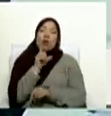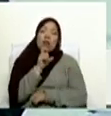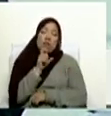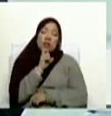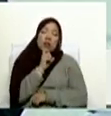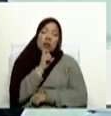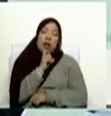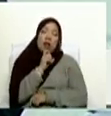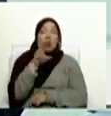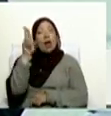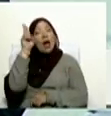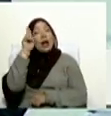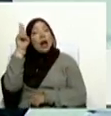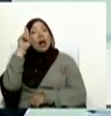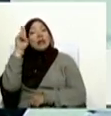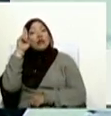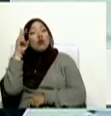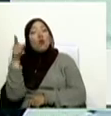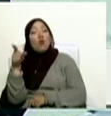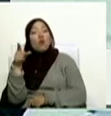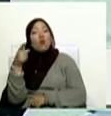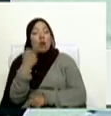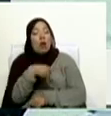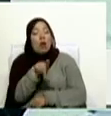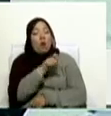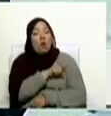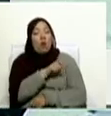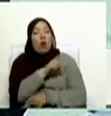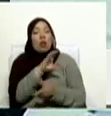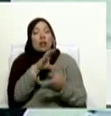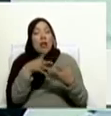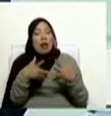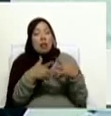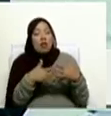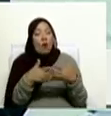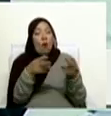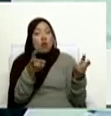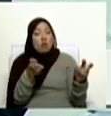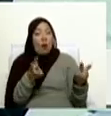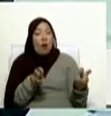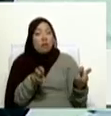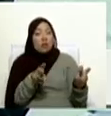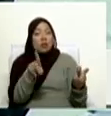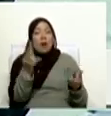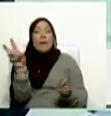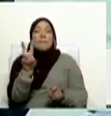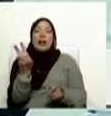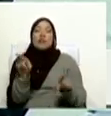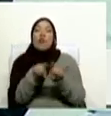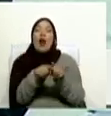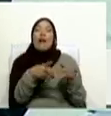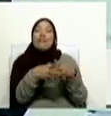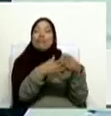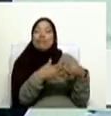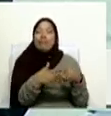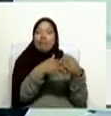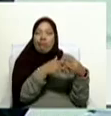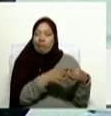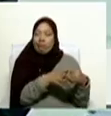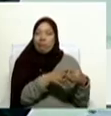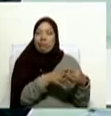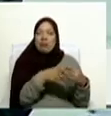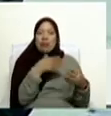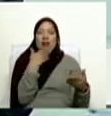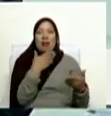en razón de estrategias coloniales y iales existen países que recibieron